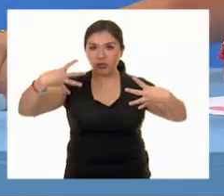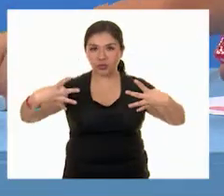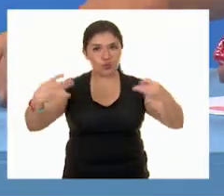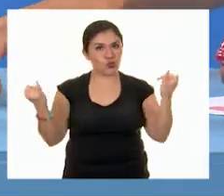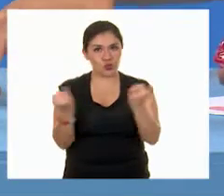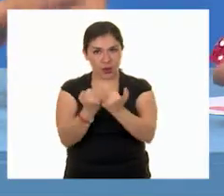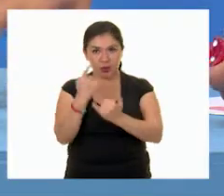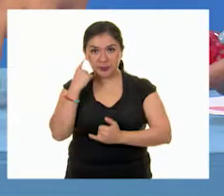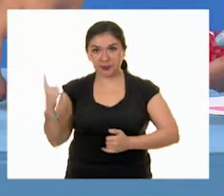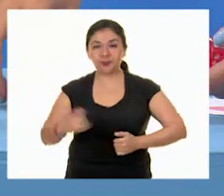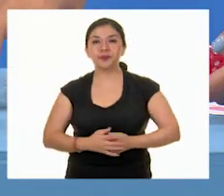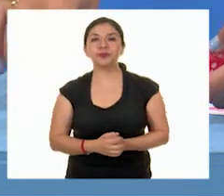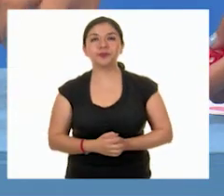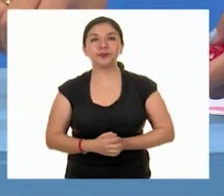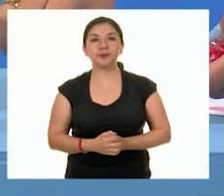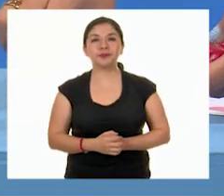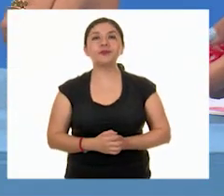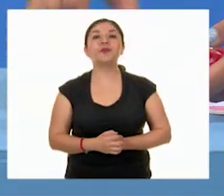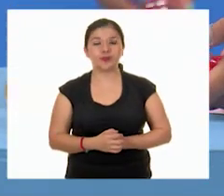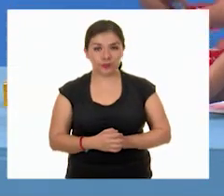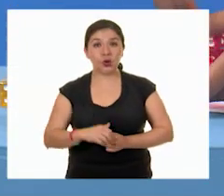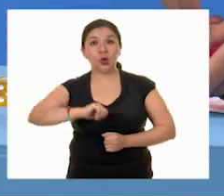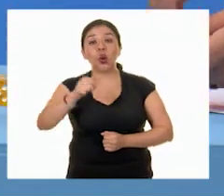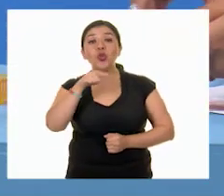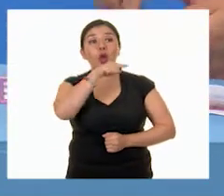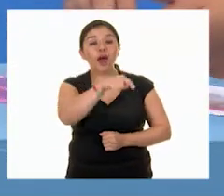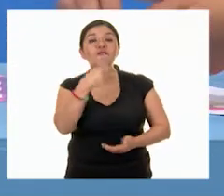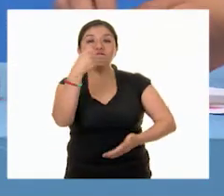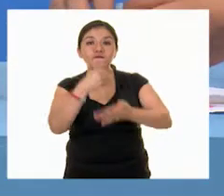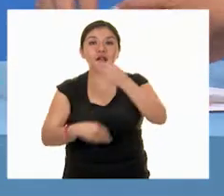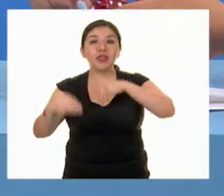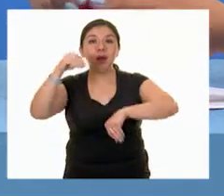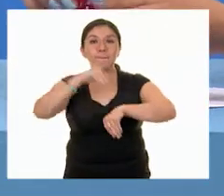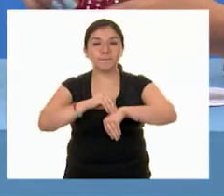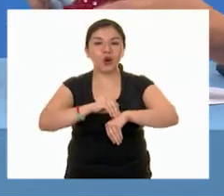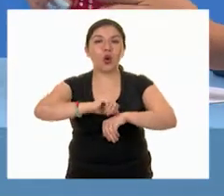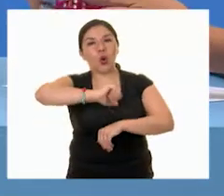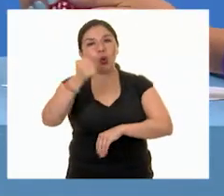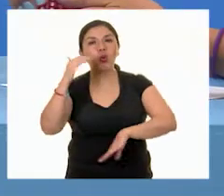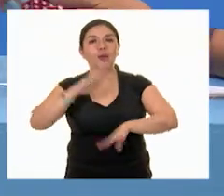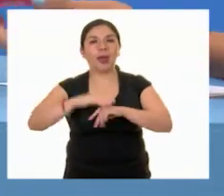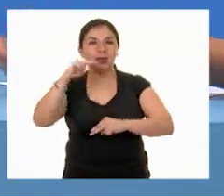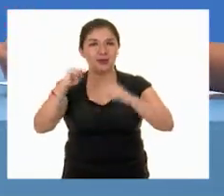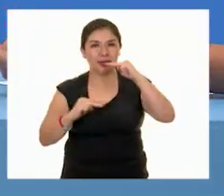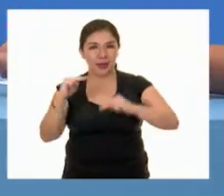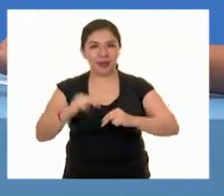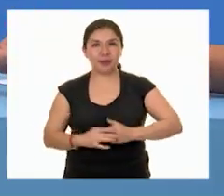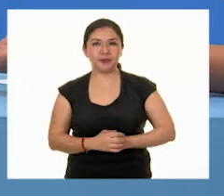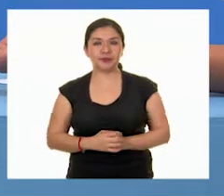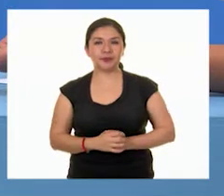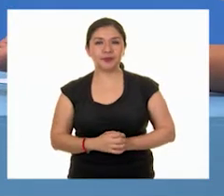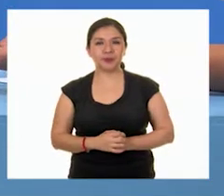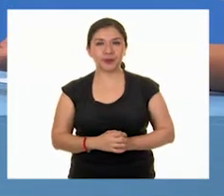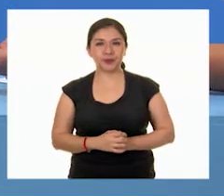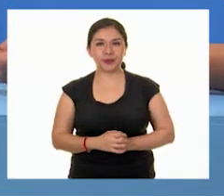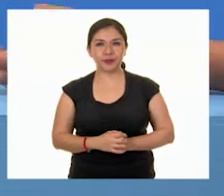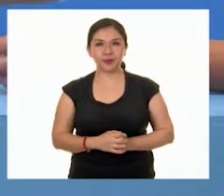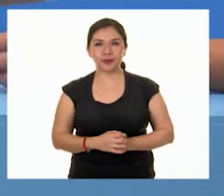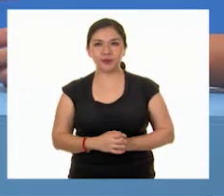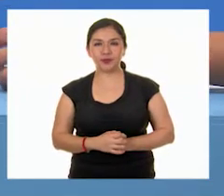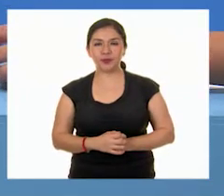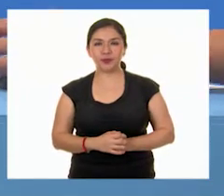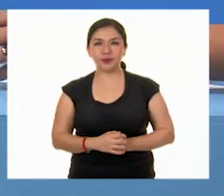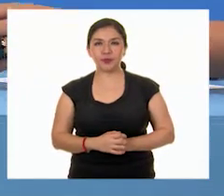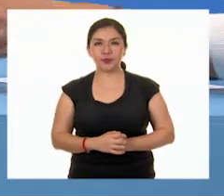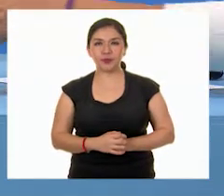Listo. 2, 4. Muy bien. Y allá le aumentamos un siguiente nivel. Un siguiente nivel. Le voy a poner aquí 3 de